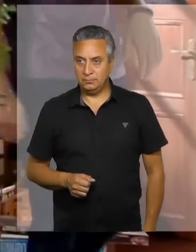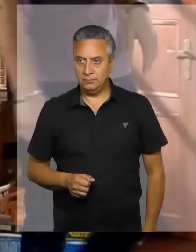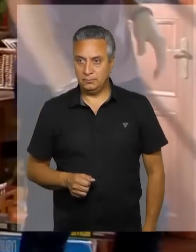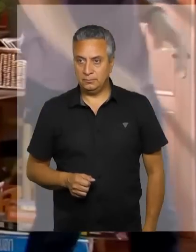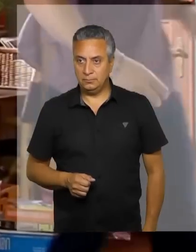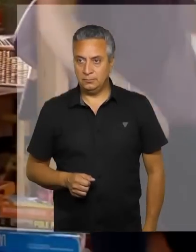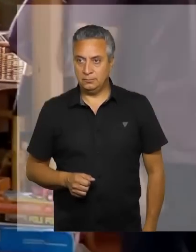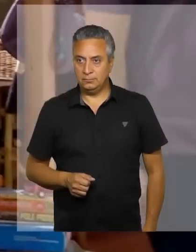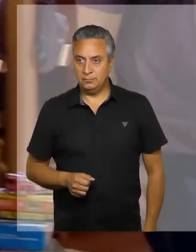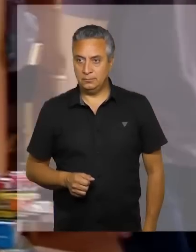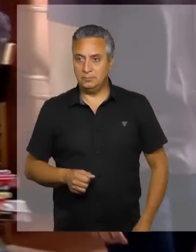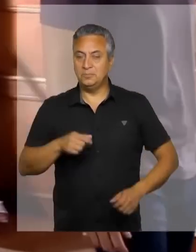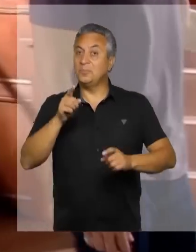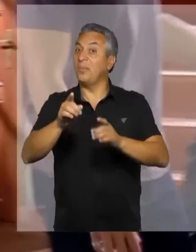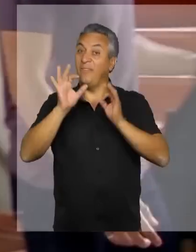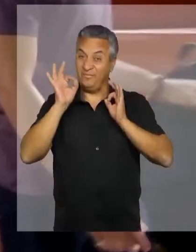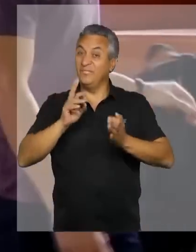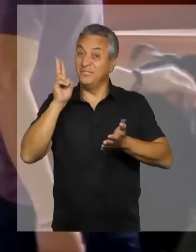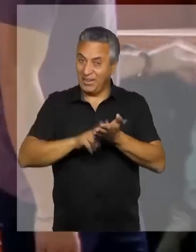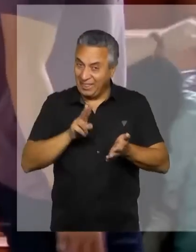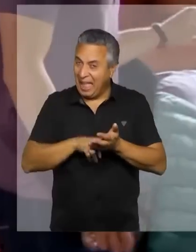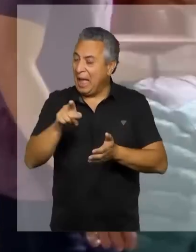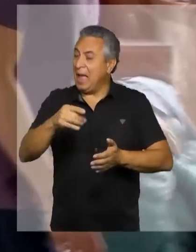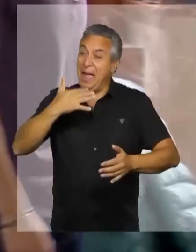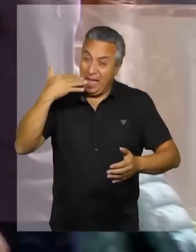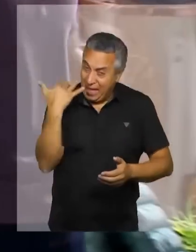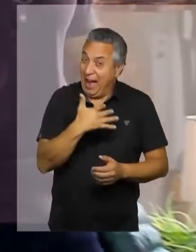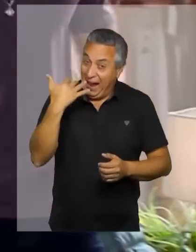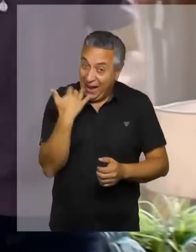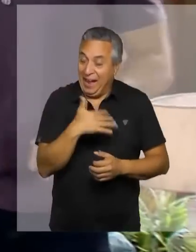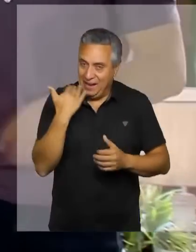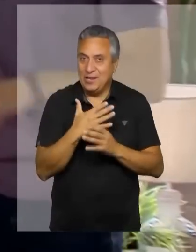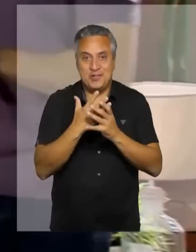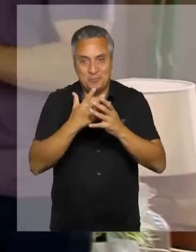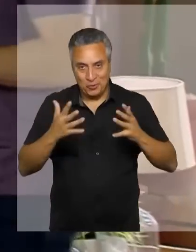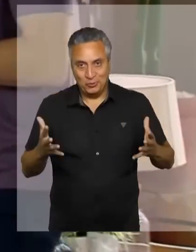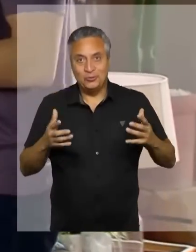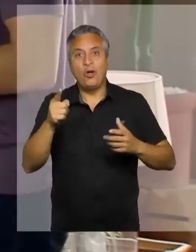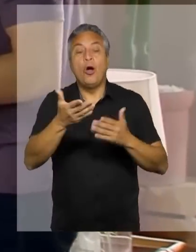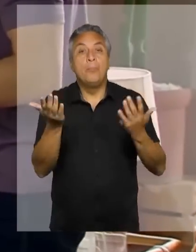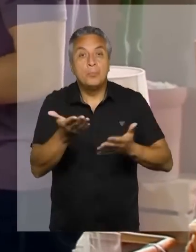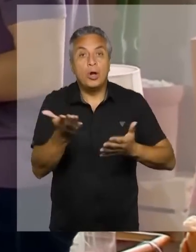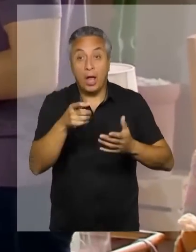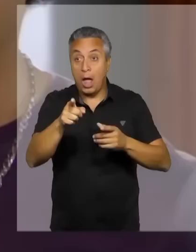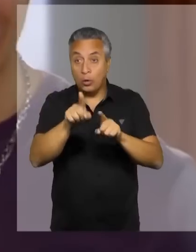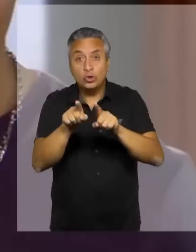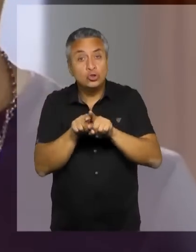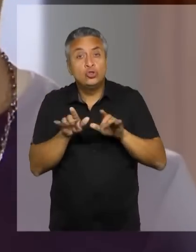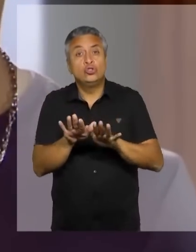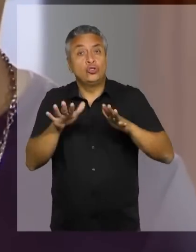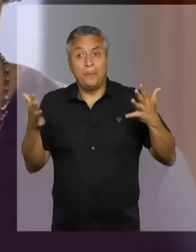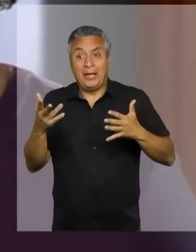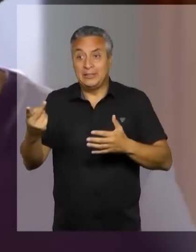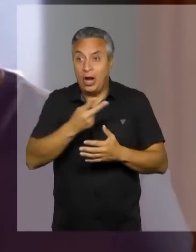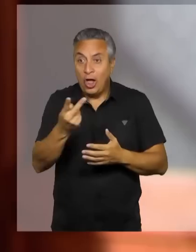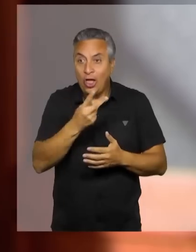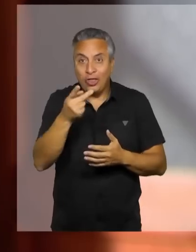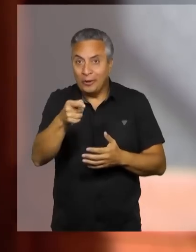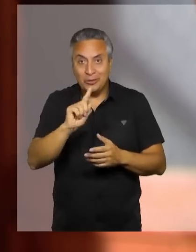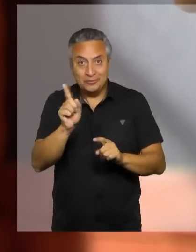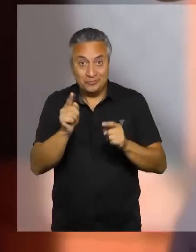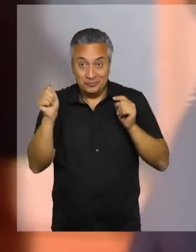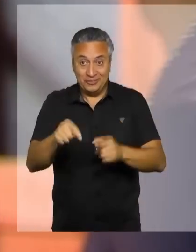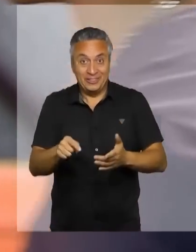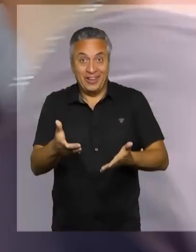Hermano, se van a matar de la risa cuando me vean llegar el mismo día que me fui. Y eso que es una sorpresa para los dos, porque la Meli no llegó. Se van a